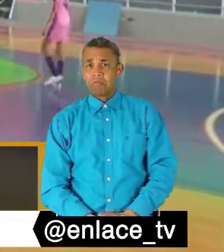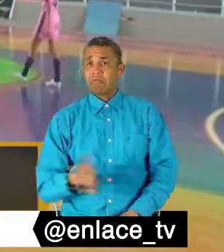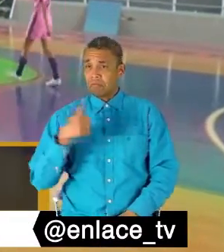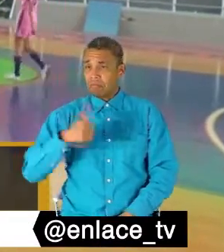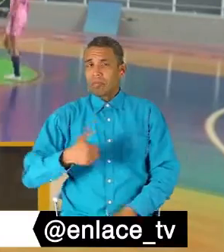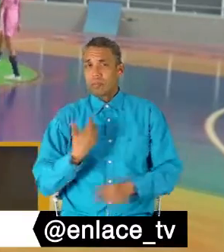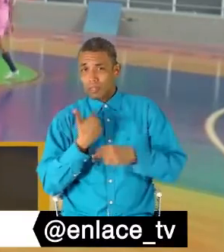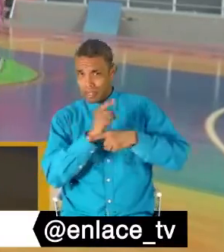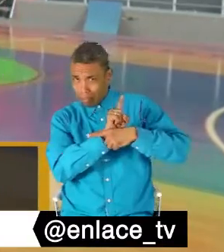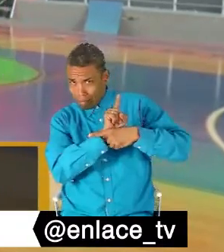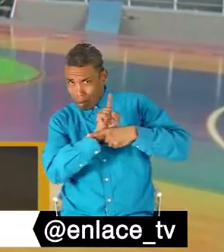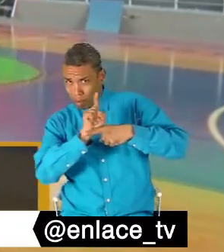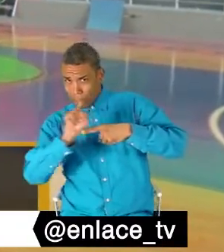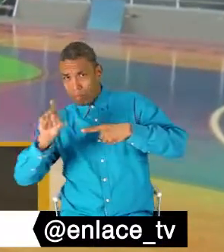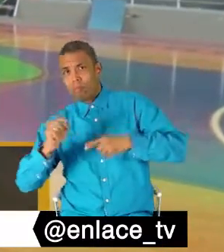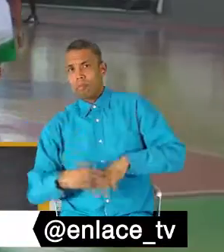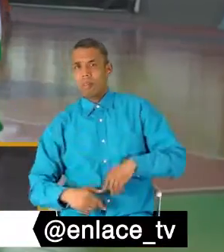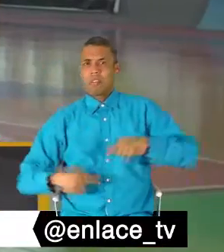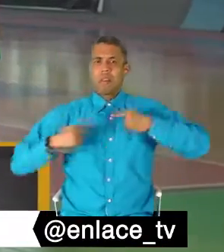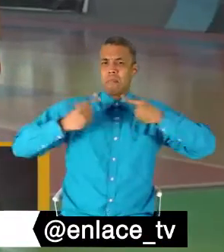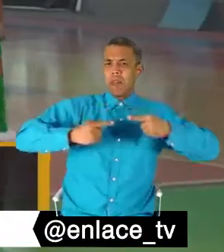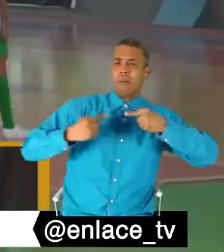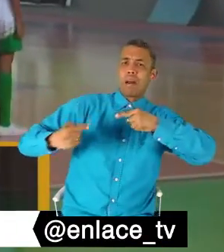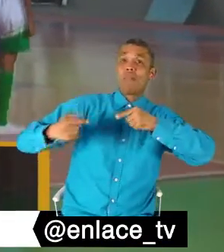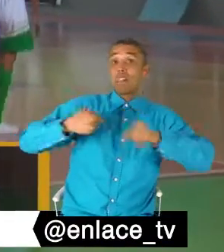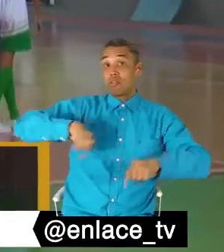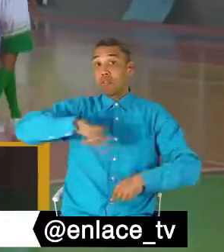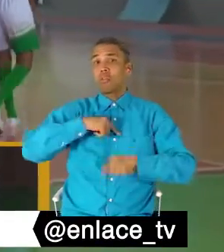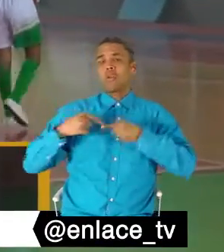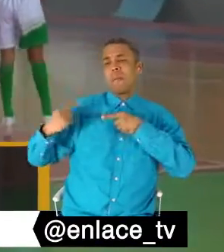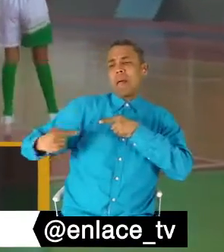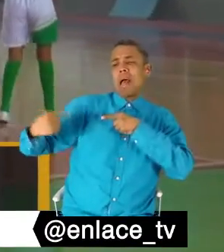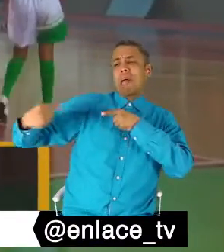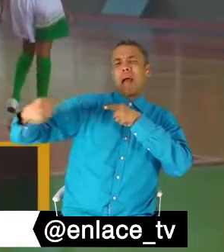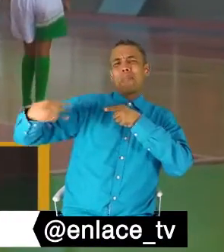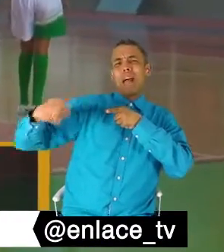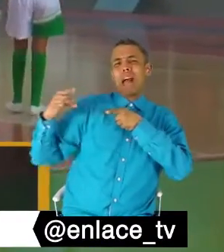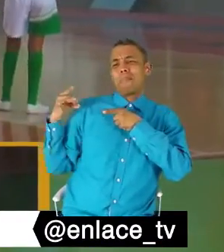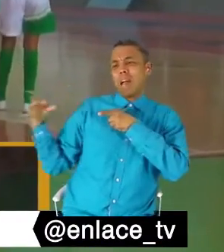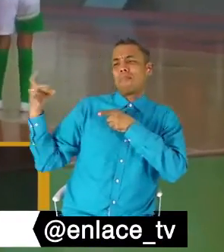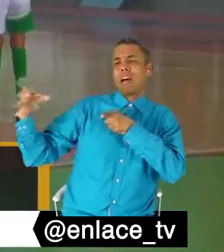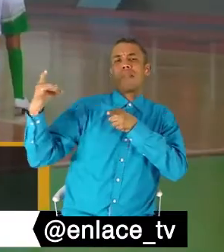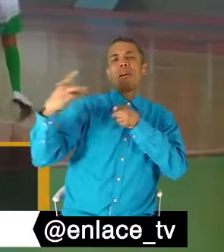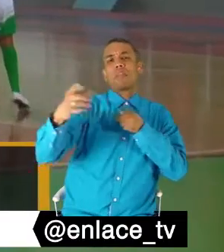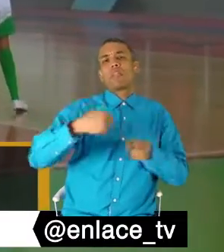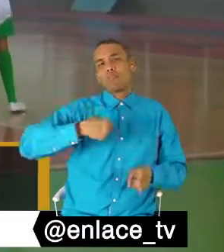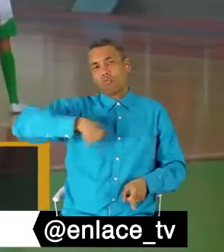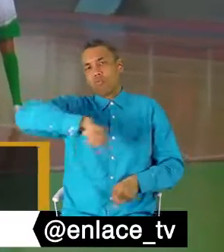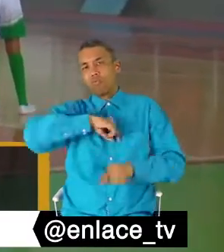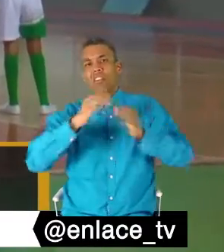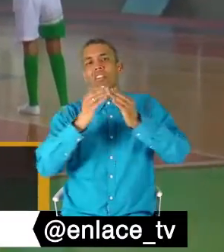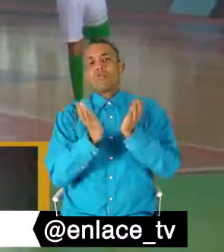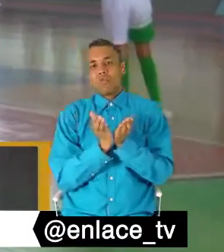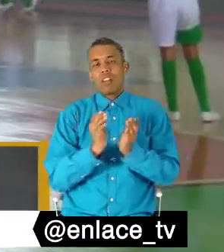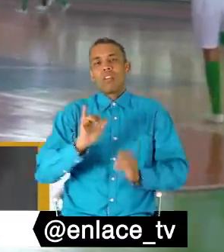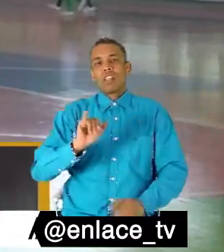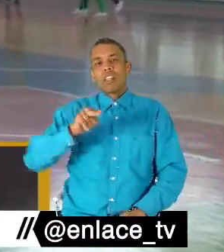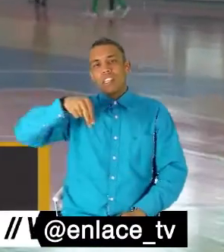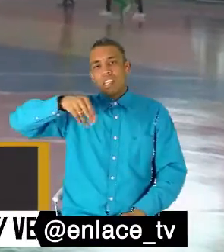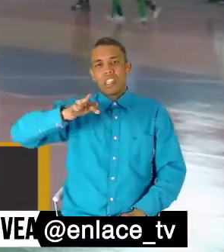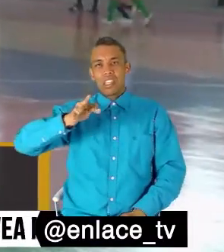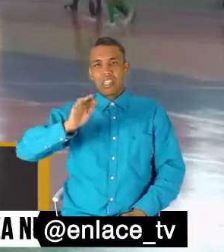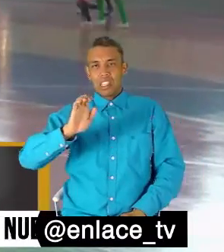esta semana hemos encontrado, hemos hecho, hemos ganado todos los partidos. O sea que el balance para nosotros, el Colegio Intecoba, es positivo. No, muy bien, las niñas han entendido lo que